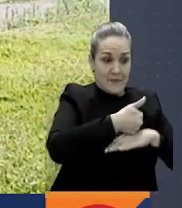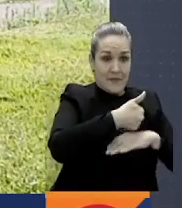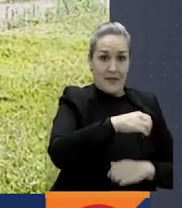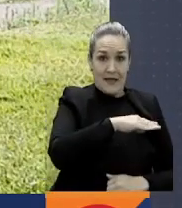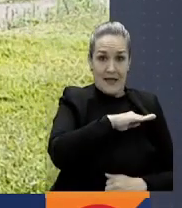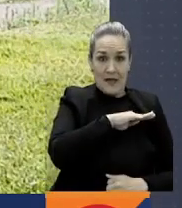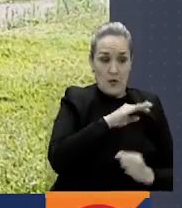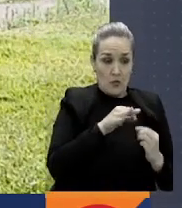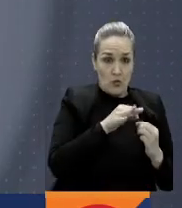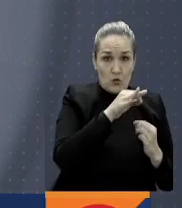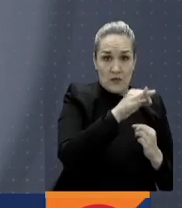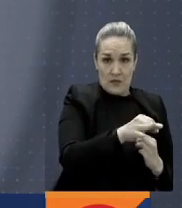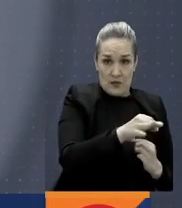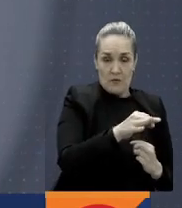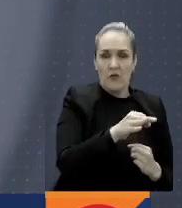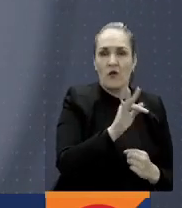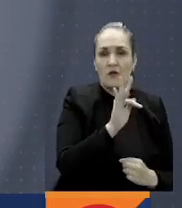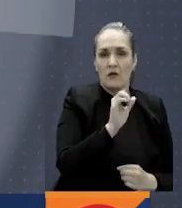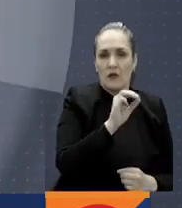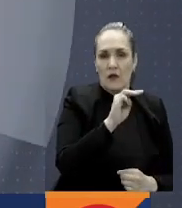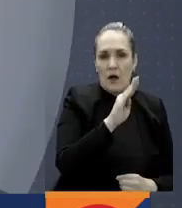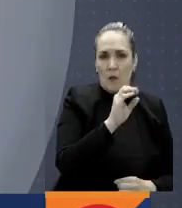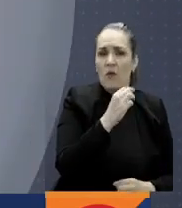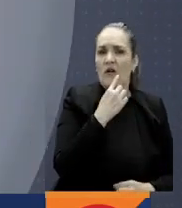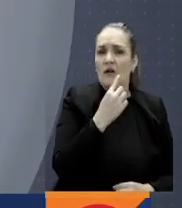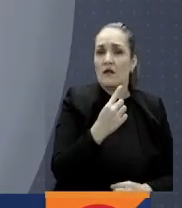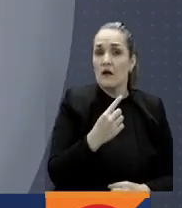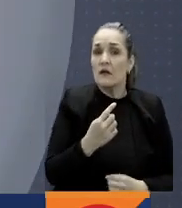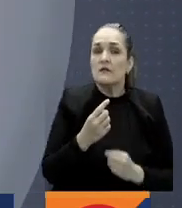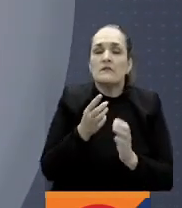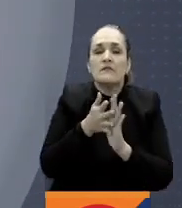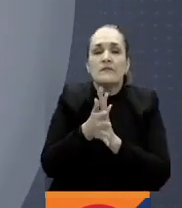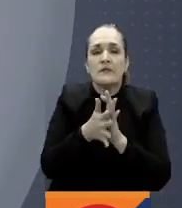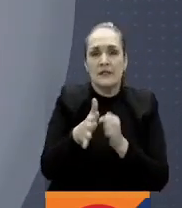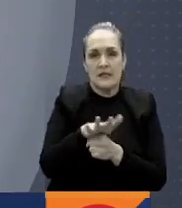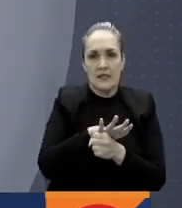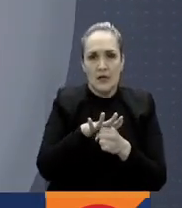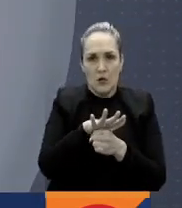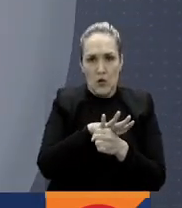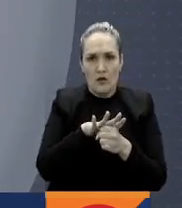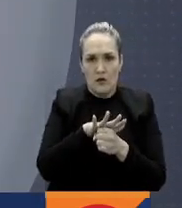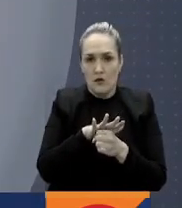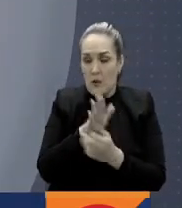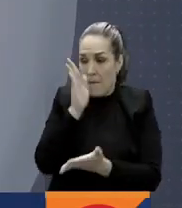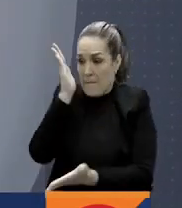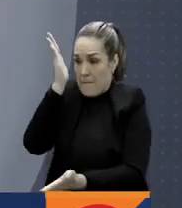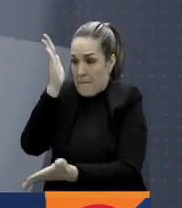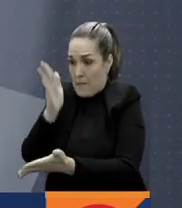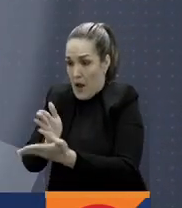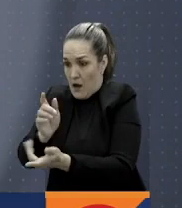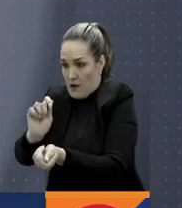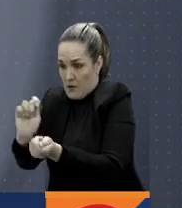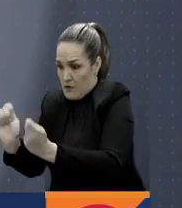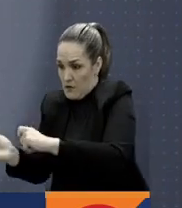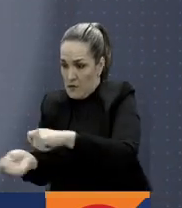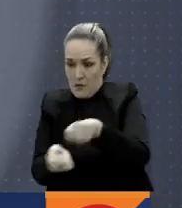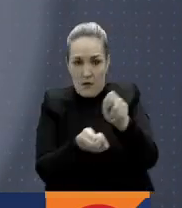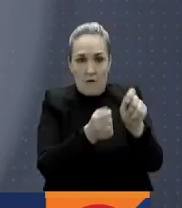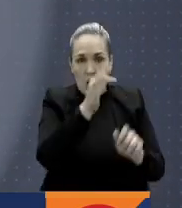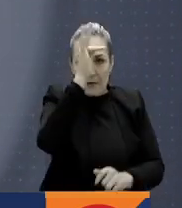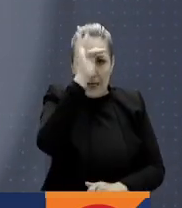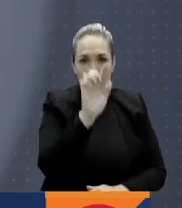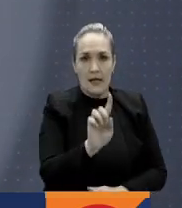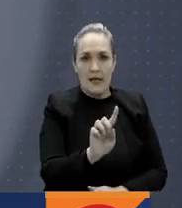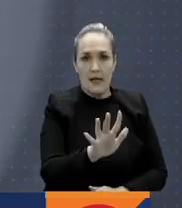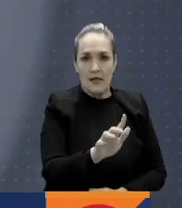un balance de lo sucedido. Manifestamos que a la cabecera municipal, a la ES Hospital del Tambo, han sido trasladados 15 heridos, de